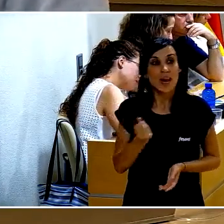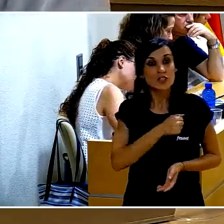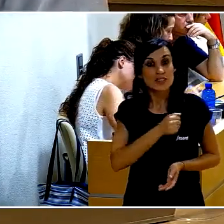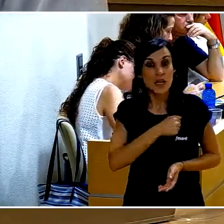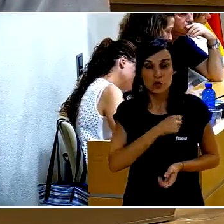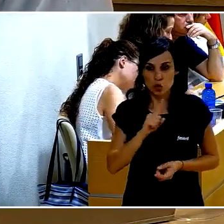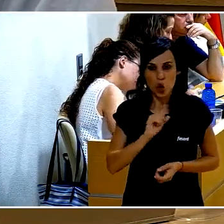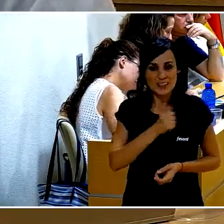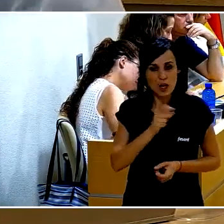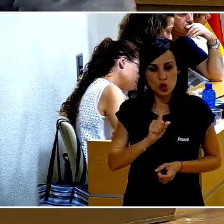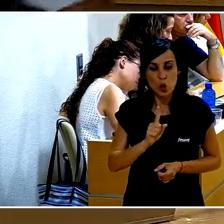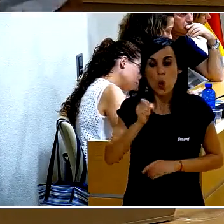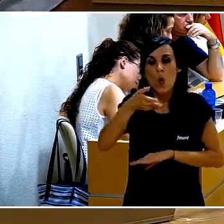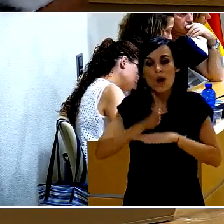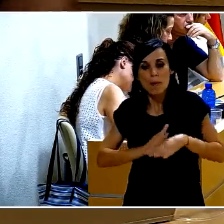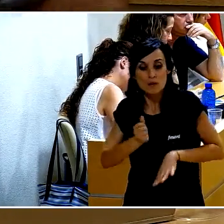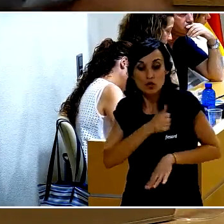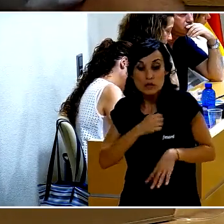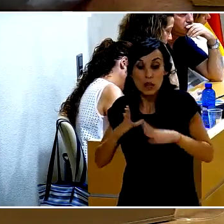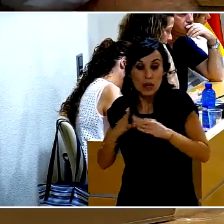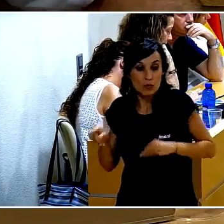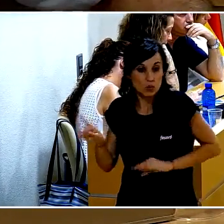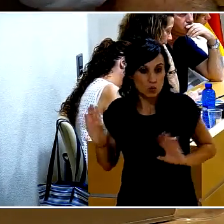los cristianos no, son una parte de los cristianos de la Vall d'Uxó